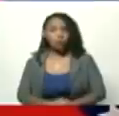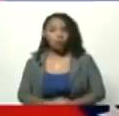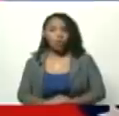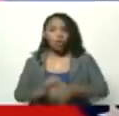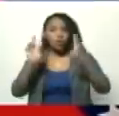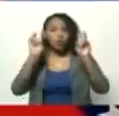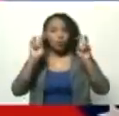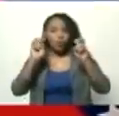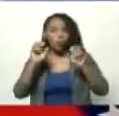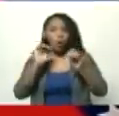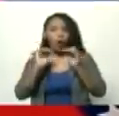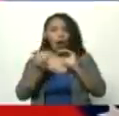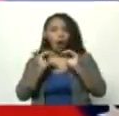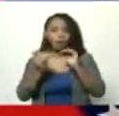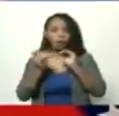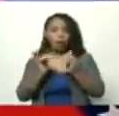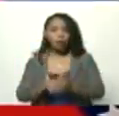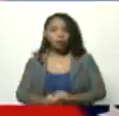nueva ética.